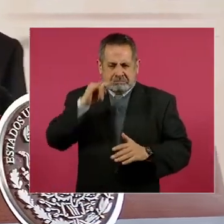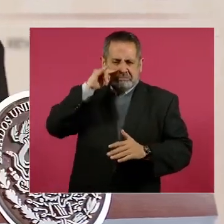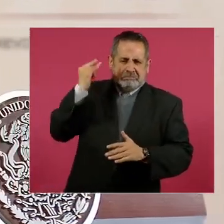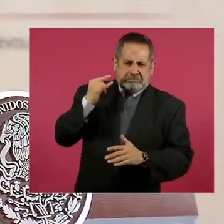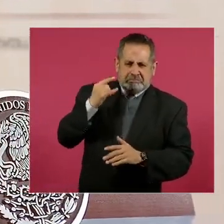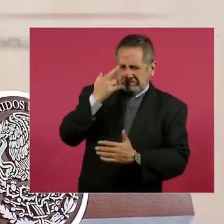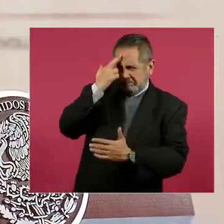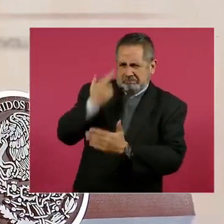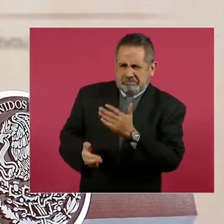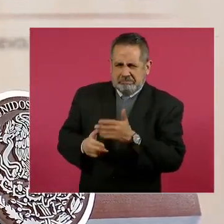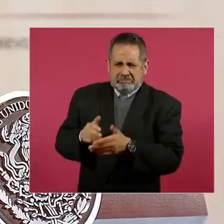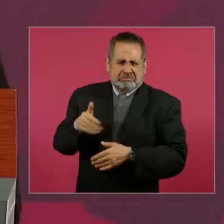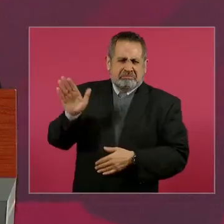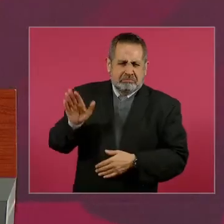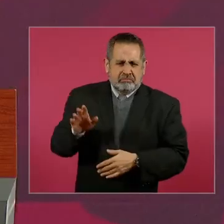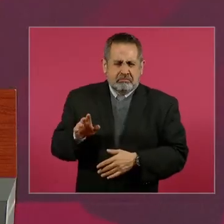yo